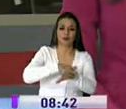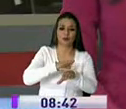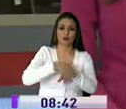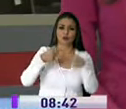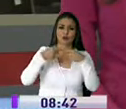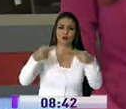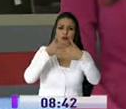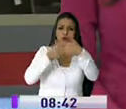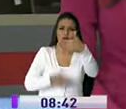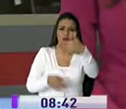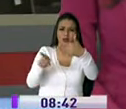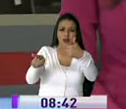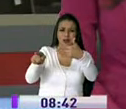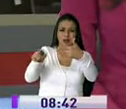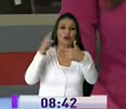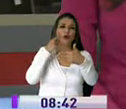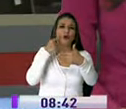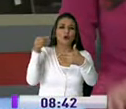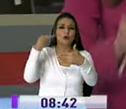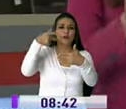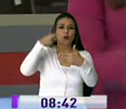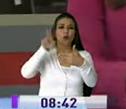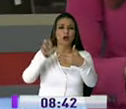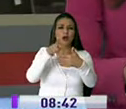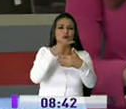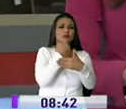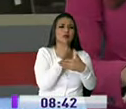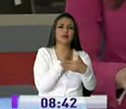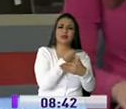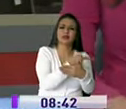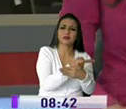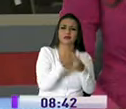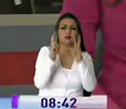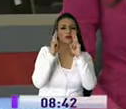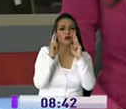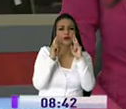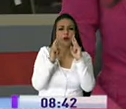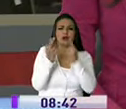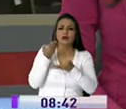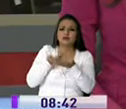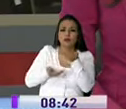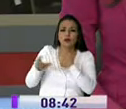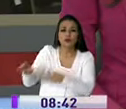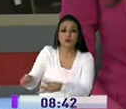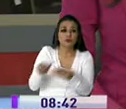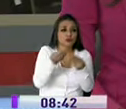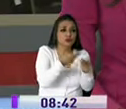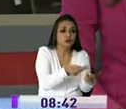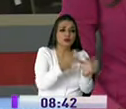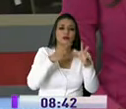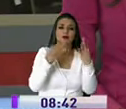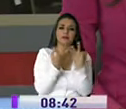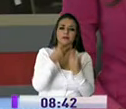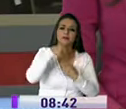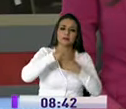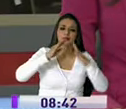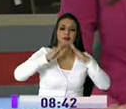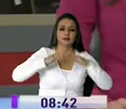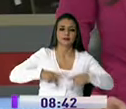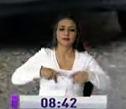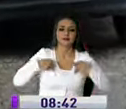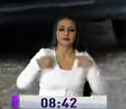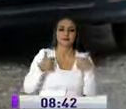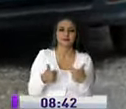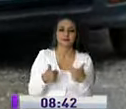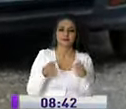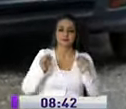supuesto comunicado emitido por alias Guacho. Ellos esperan que se realicen las negociaciones para que sus seres queridos regresen con vida.